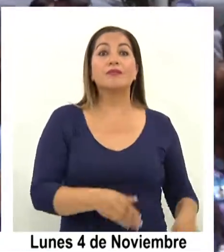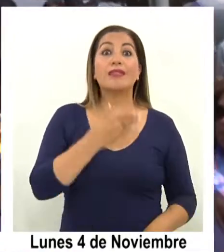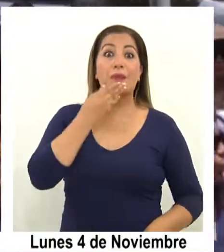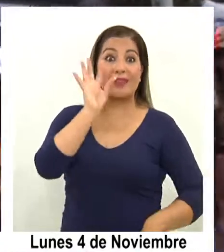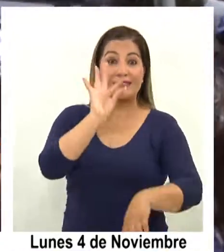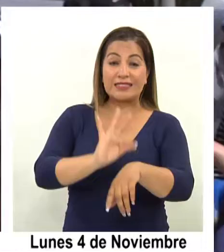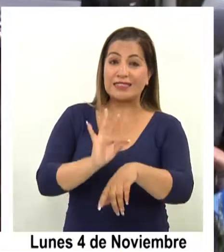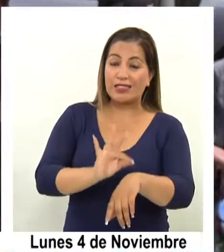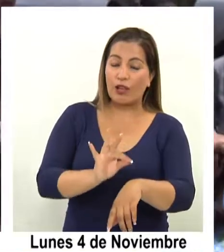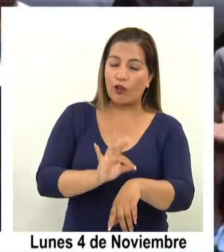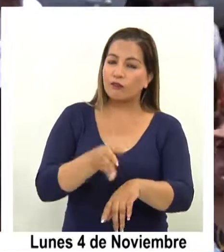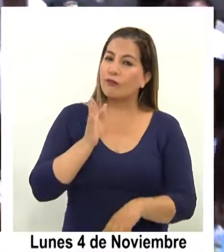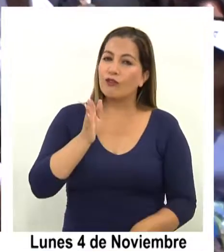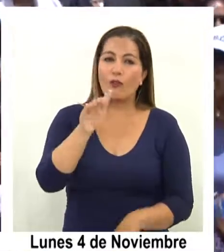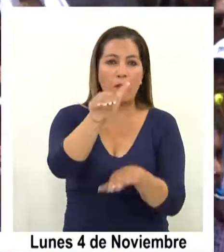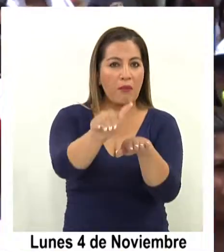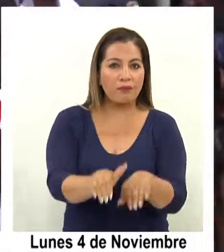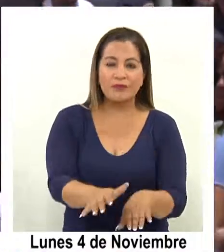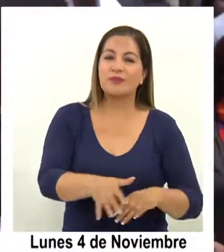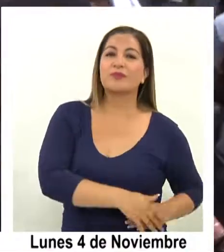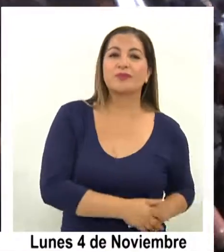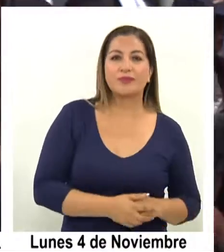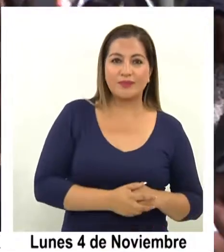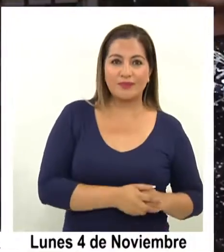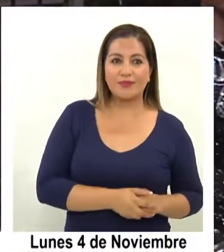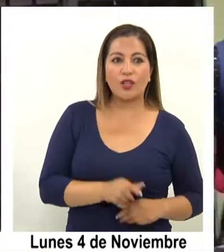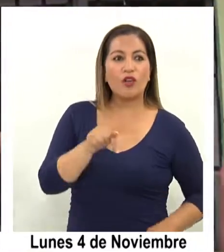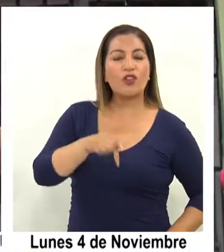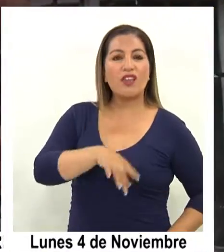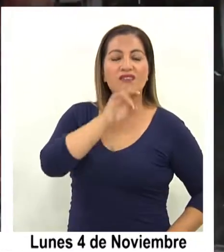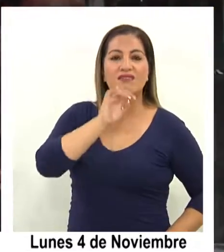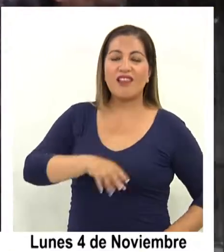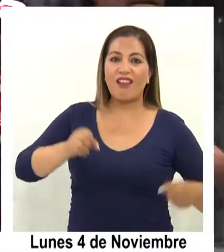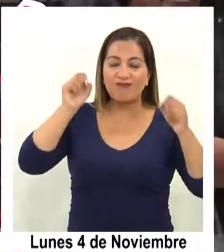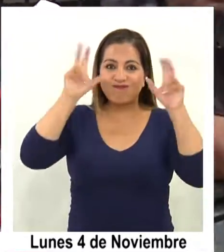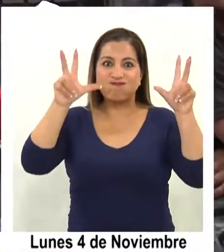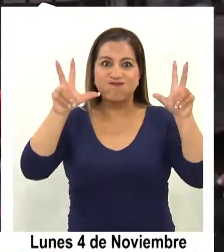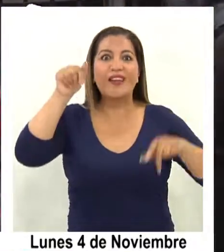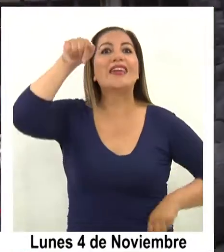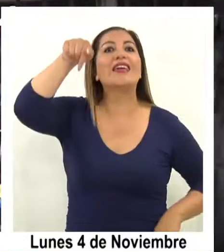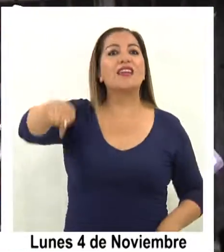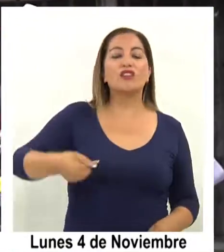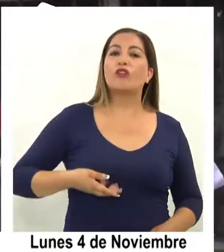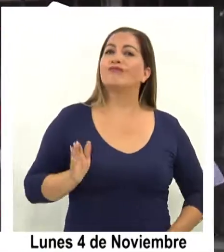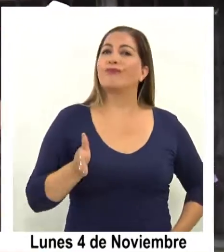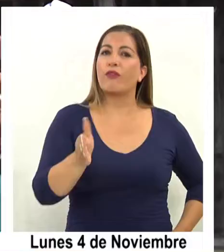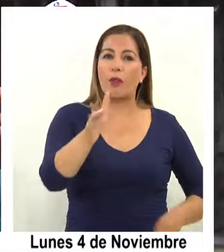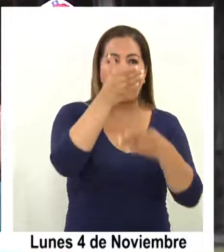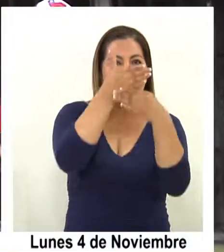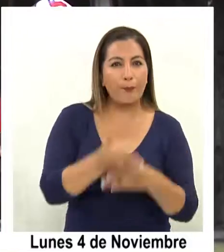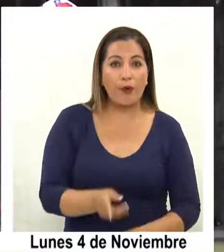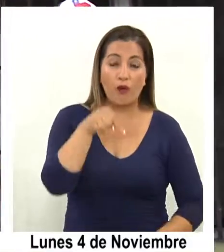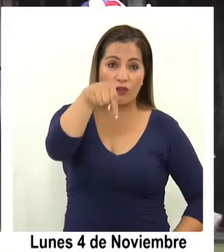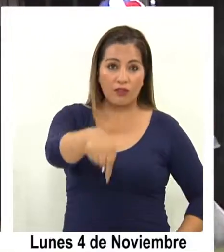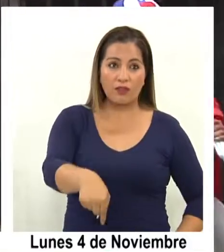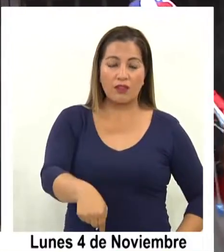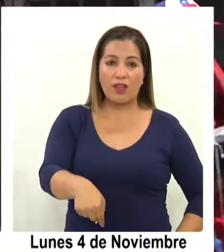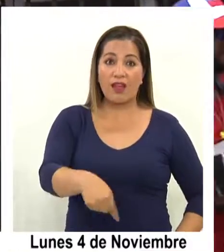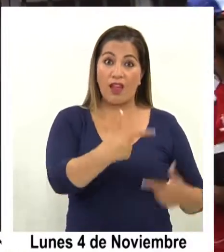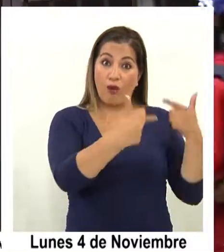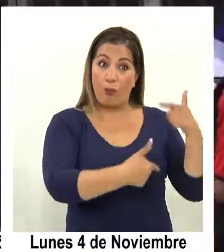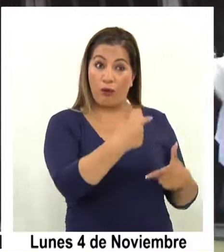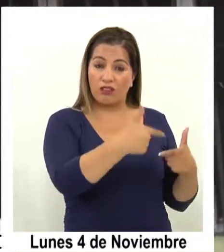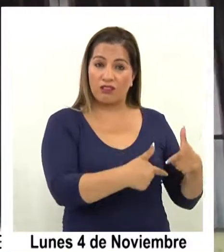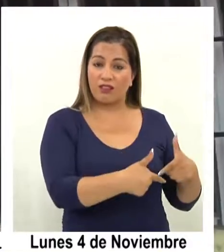salud también sigue en las calles. Hoy día Chile despertó y la idea es mantenerlo, porque hoy día la clase